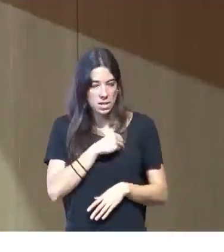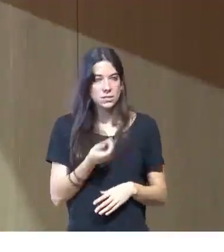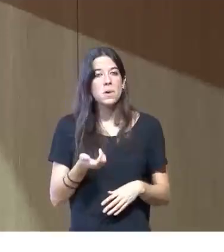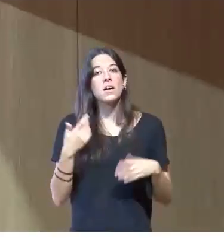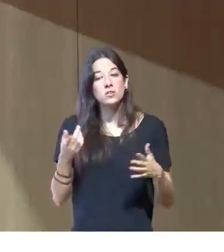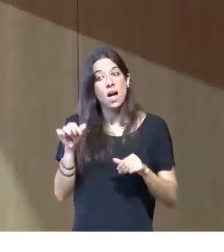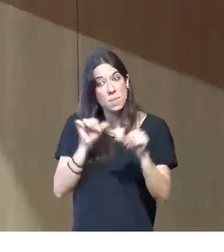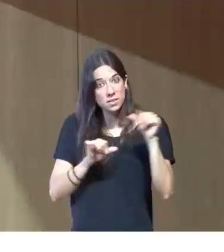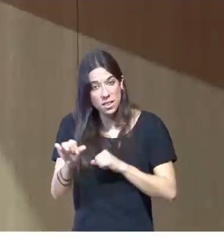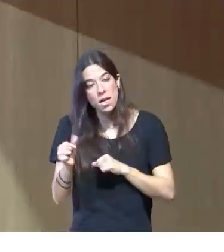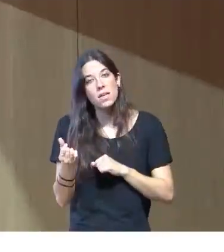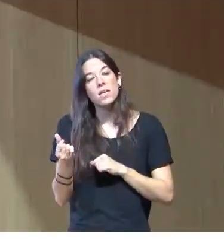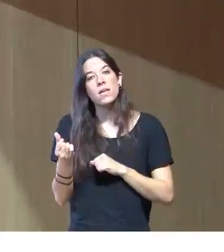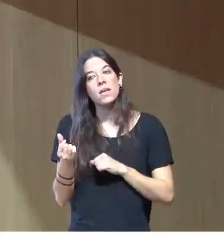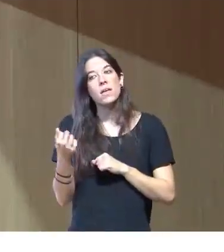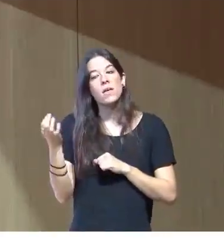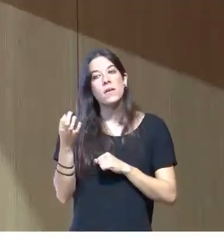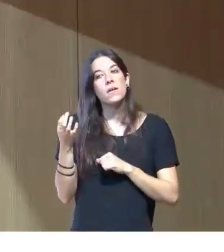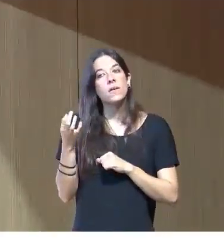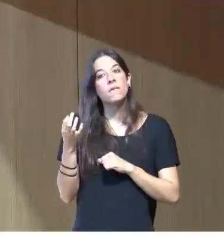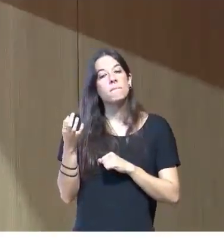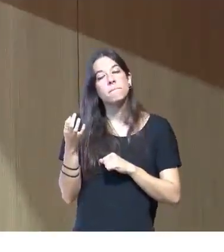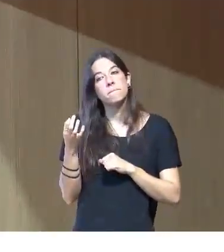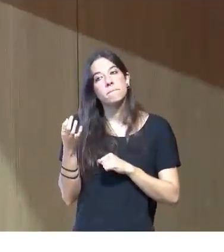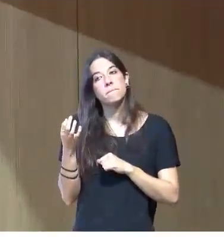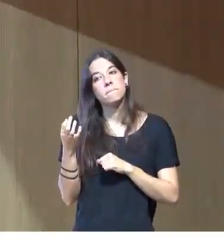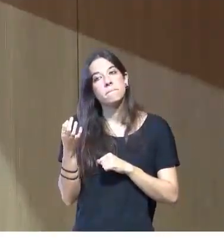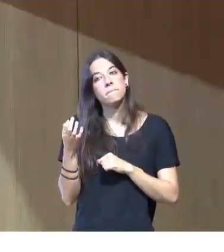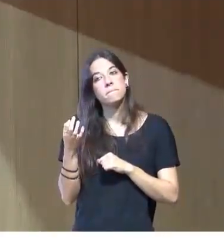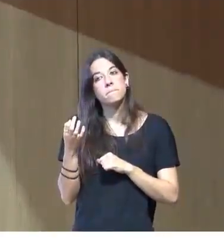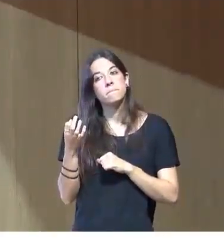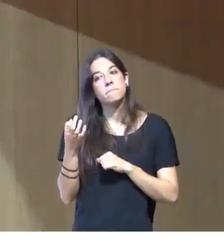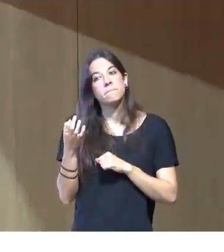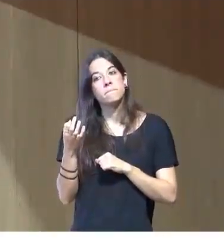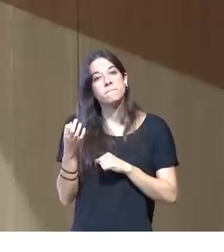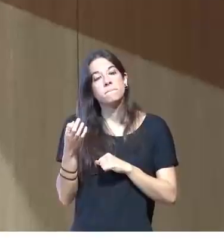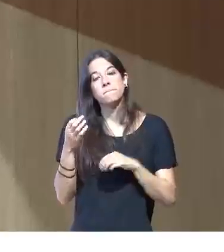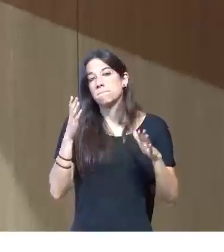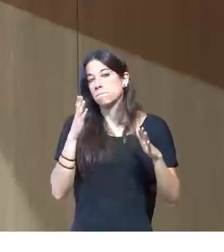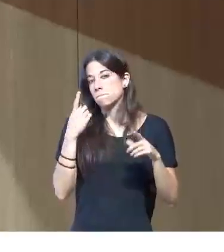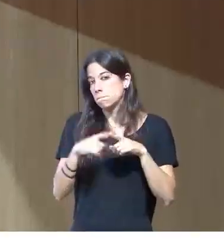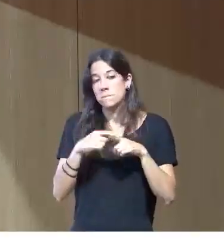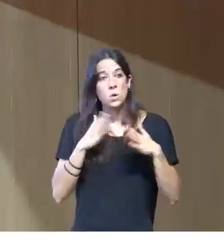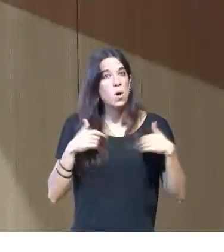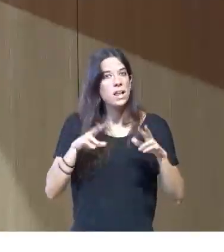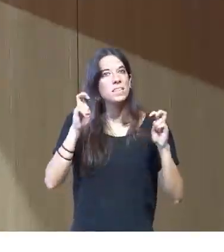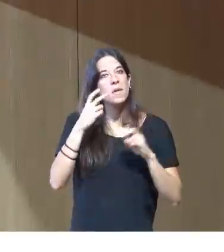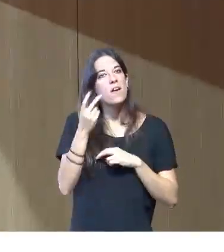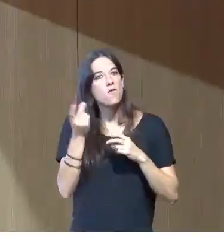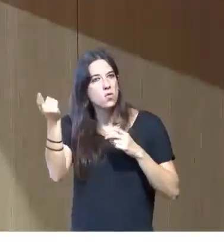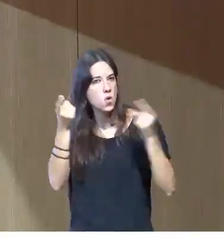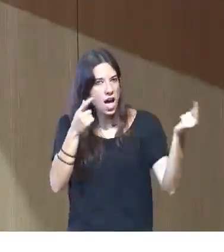Entonces a partir de ahí pues vienen pues cualquier cosa que tiene que ver con la con lo que es la fuga de cerebros